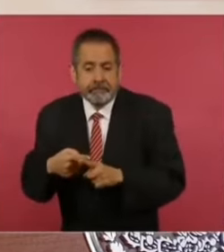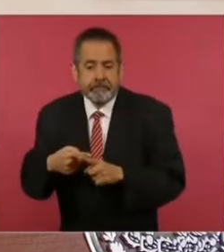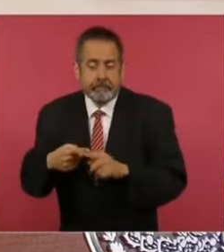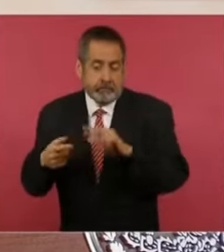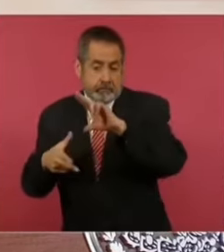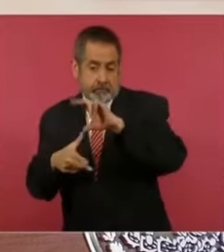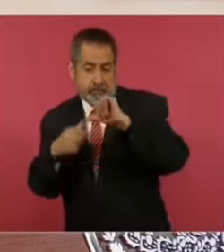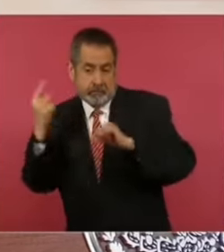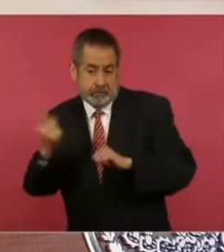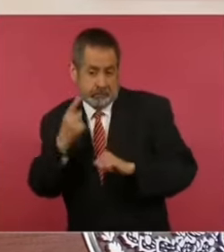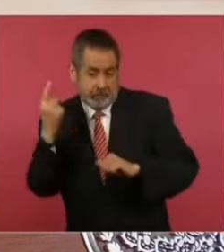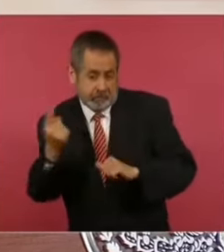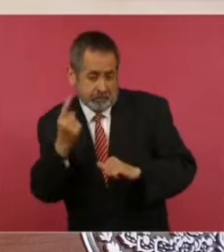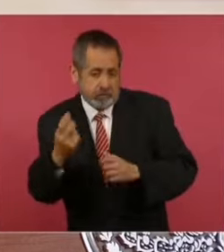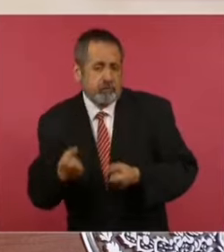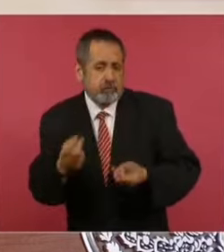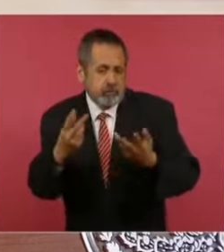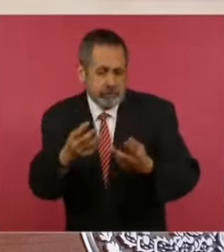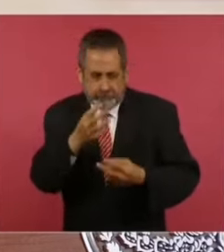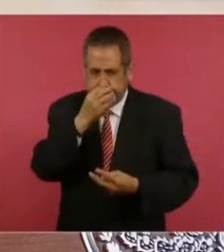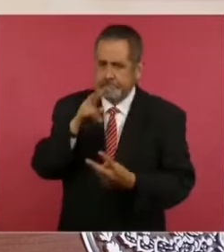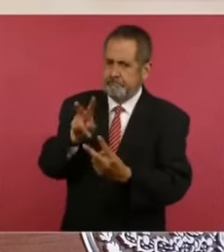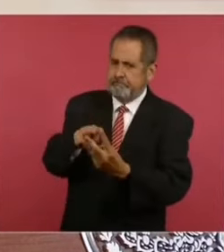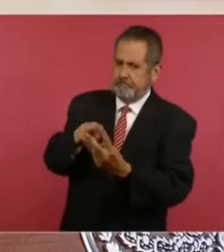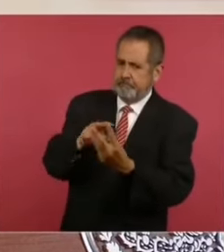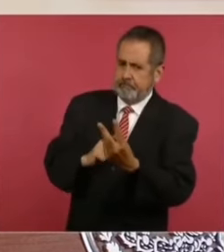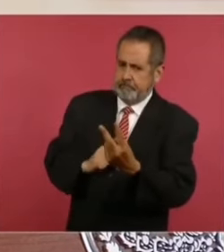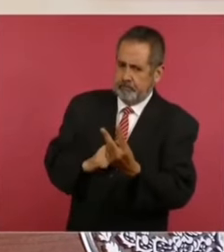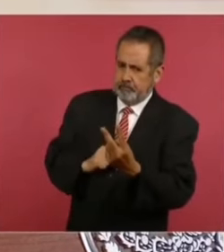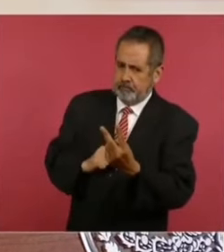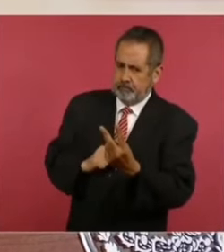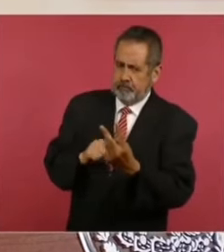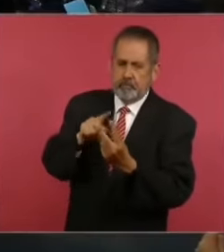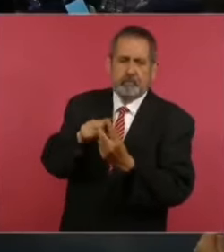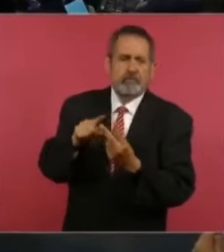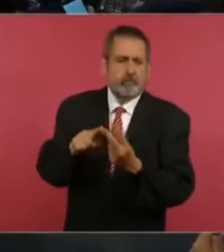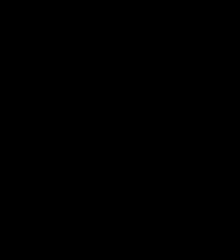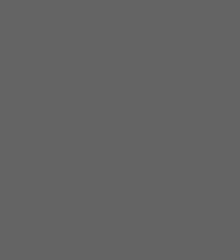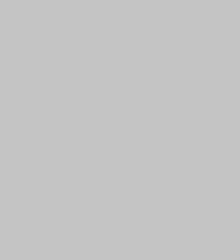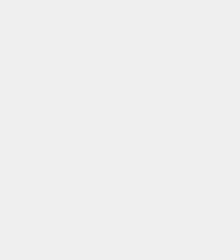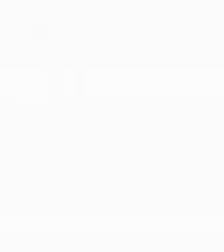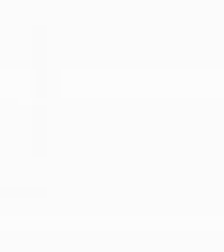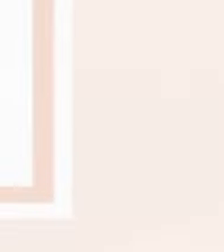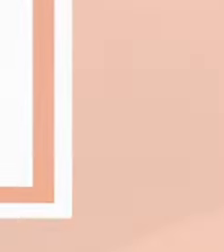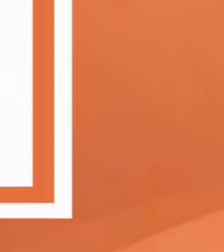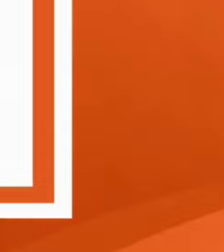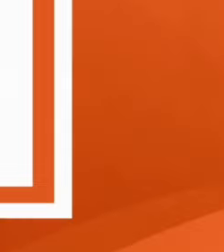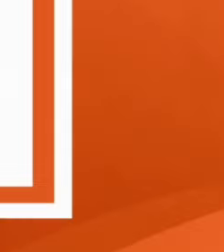huracán, básicamente estos dos municipios.